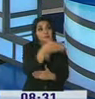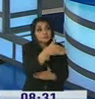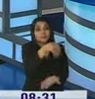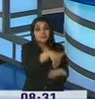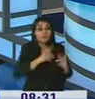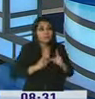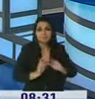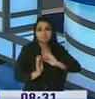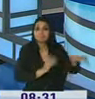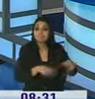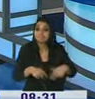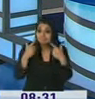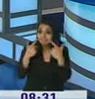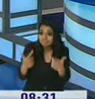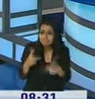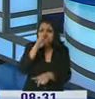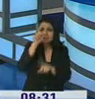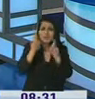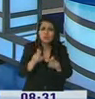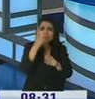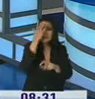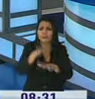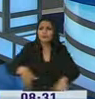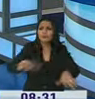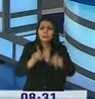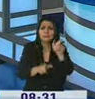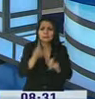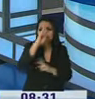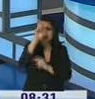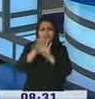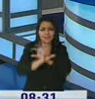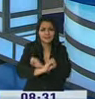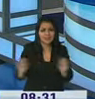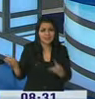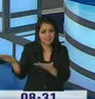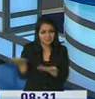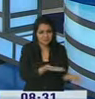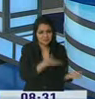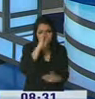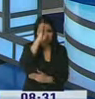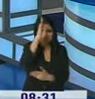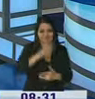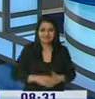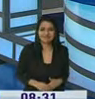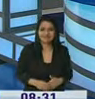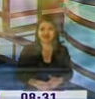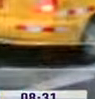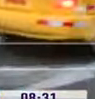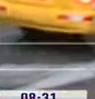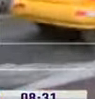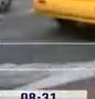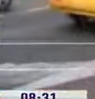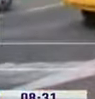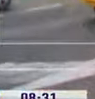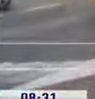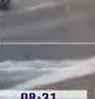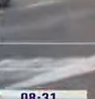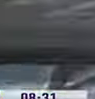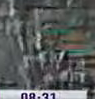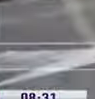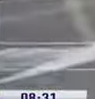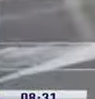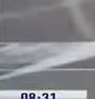y se dedicó a averiguar por qué hay tantos infractores. Así que adelante al superhéroe, adelante a nuestro switcher. Atento a mi switcher, me copia, atento